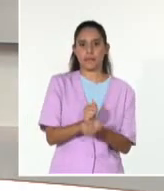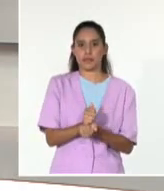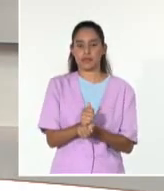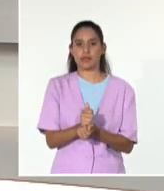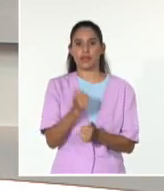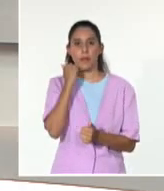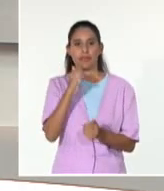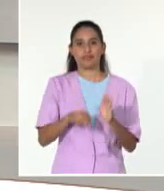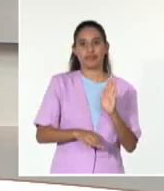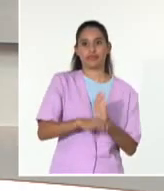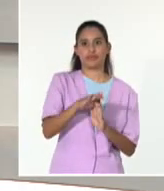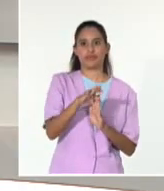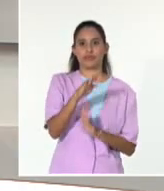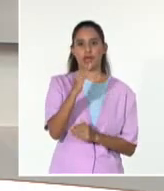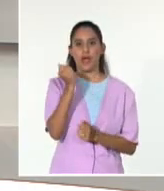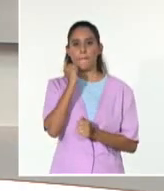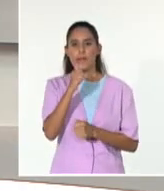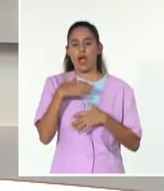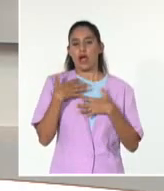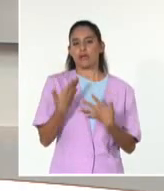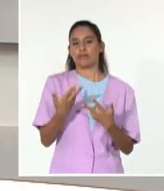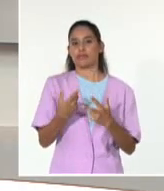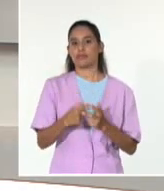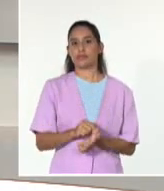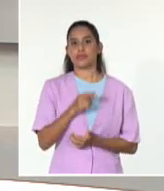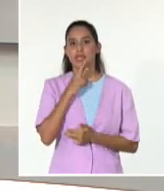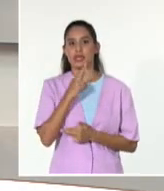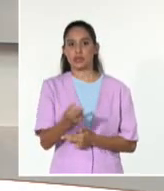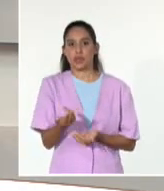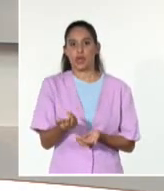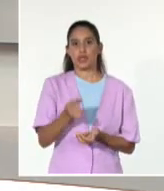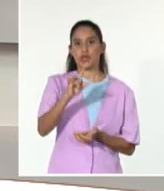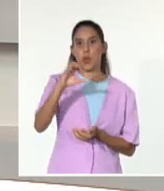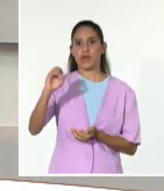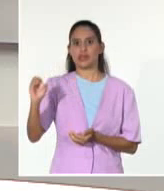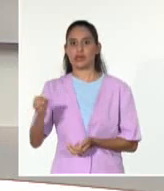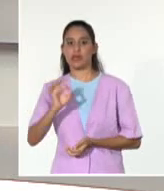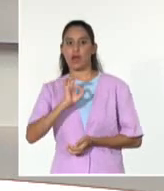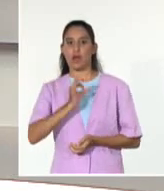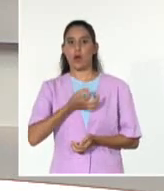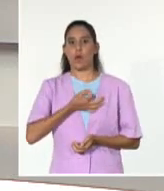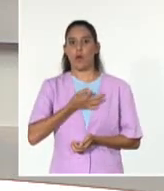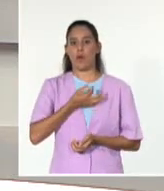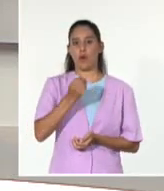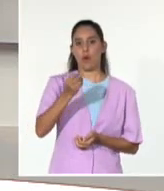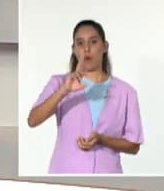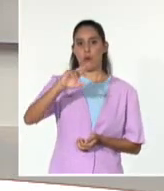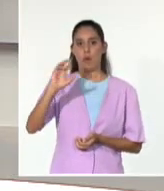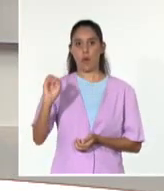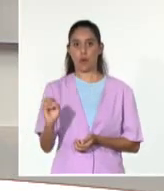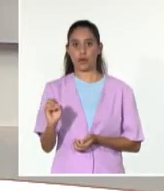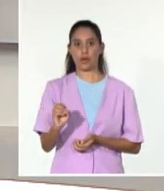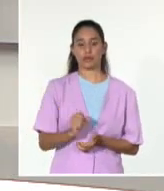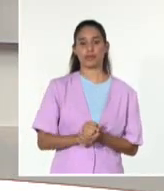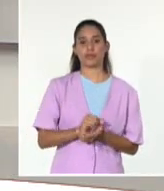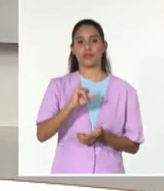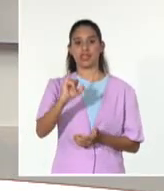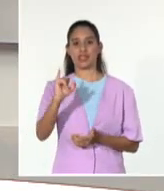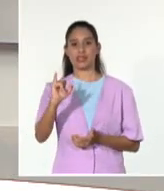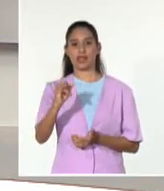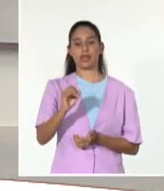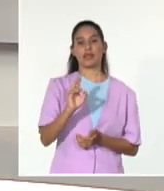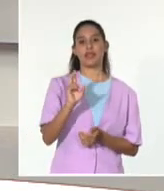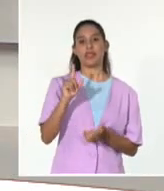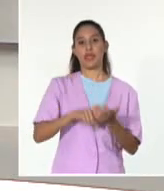y eso trajo resultados. 908 medallas de oro, 621 de plata y 597